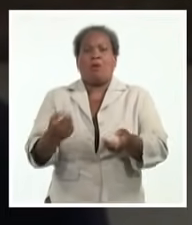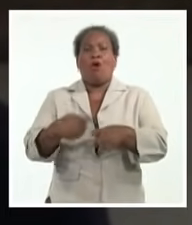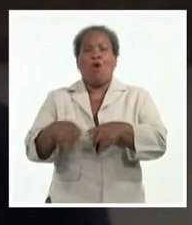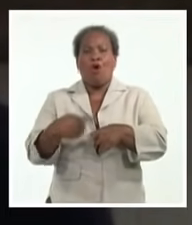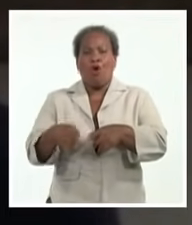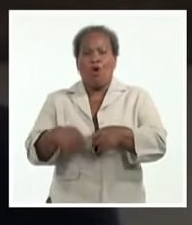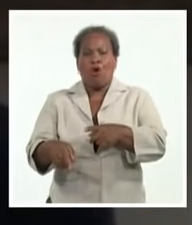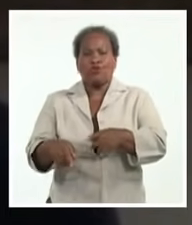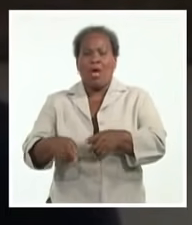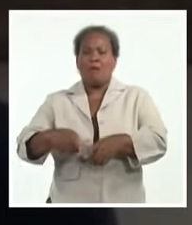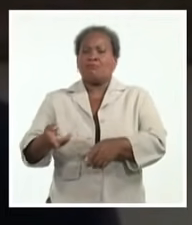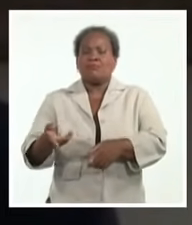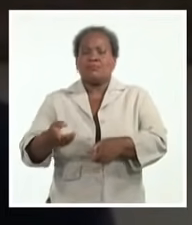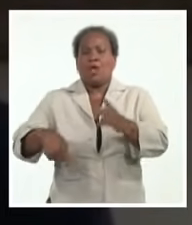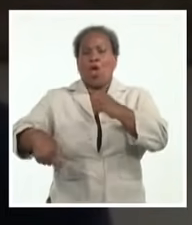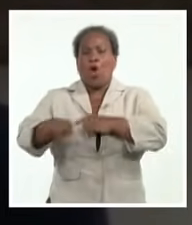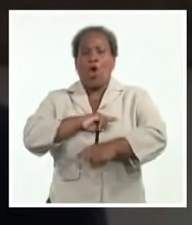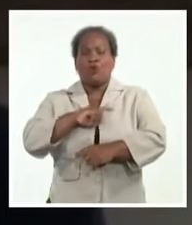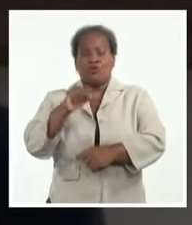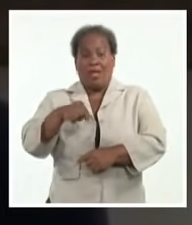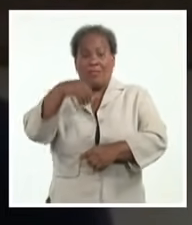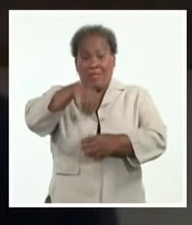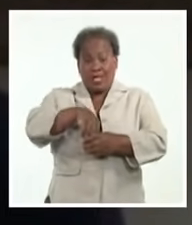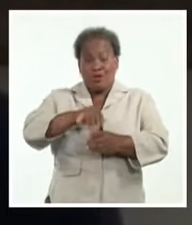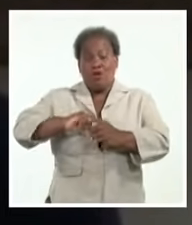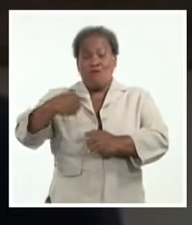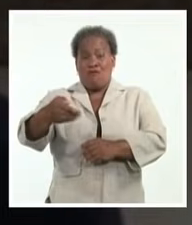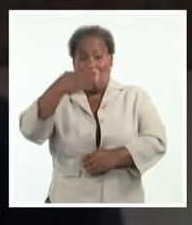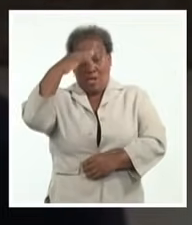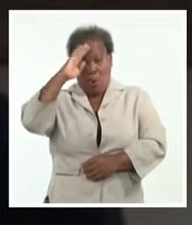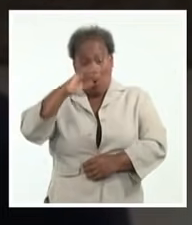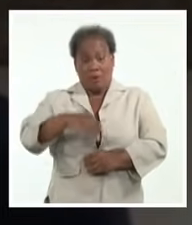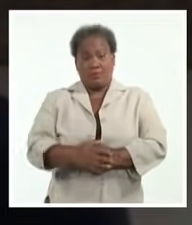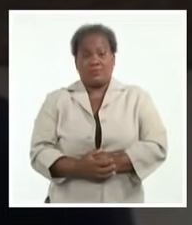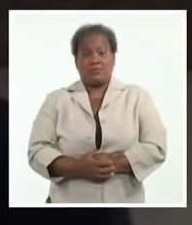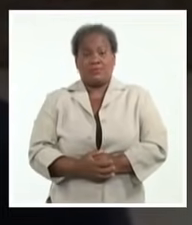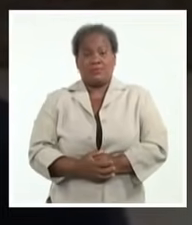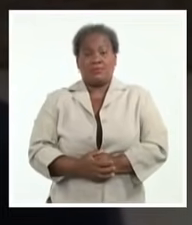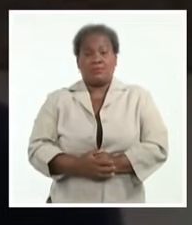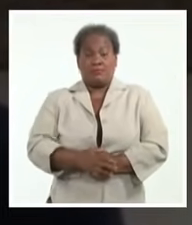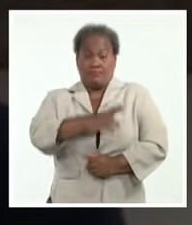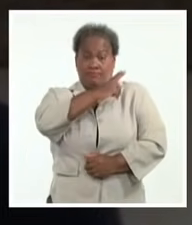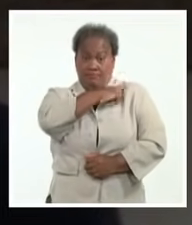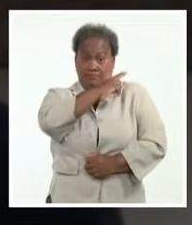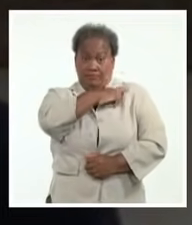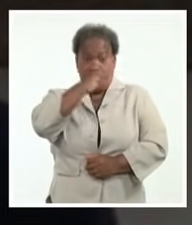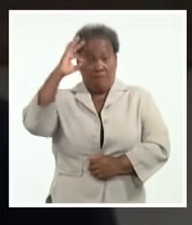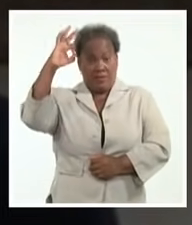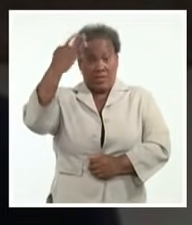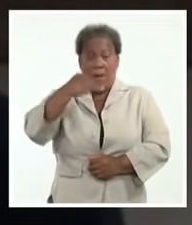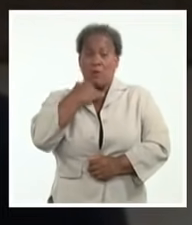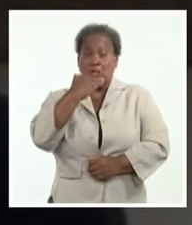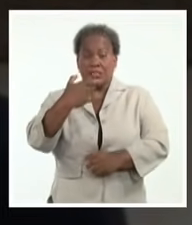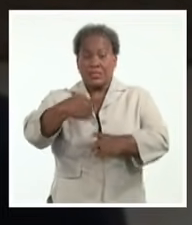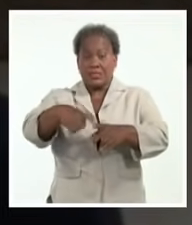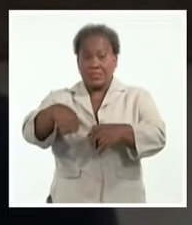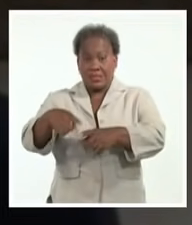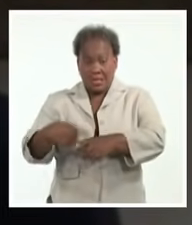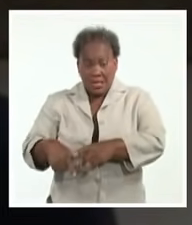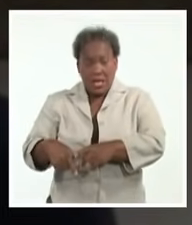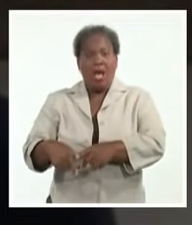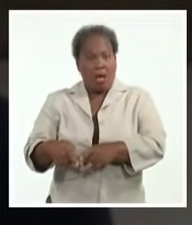contra nuestras instituciones dentro y fuera de Cuba. Las autoridades francesas, como dije, reaccionaron